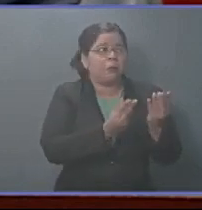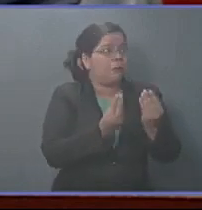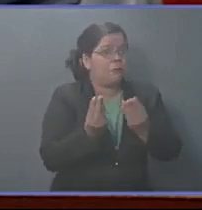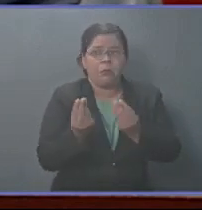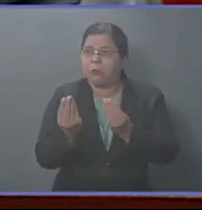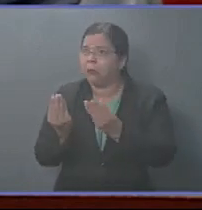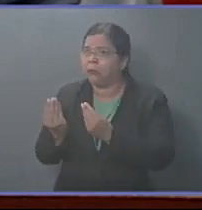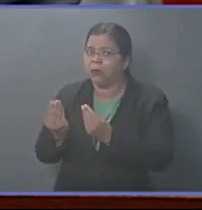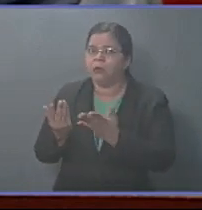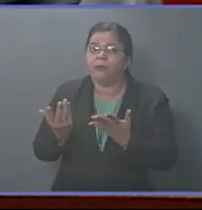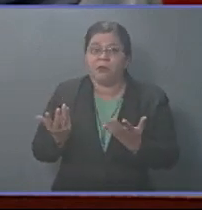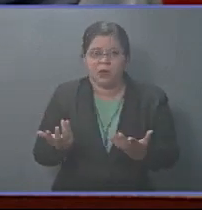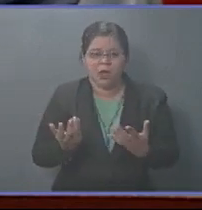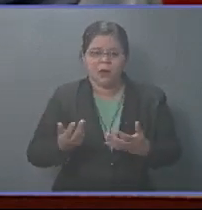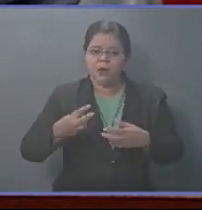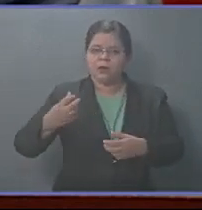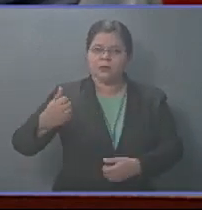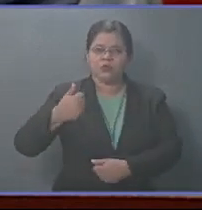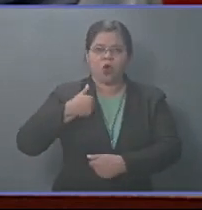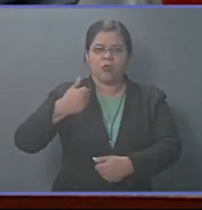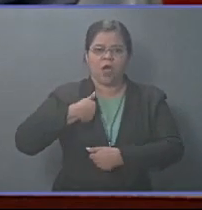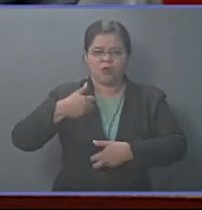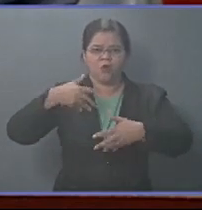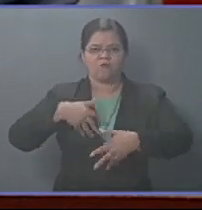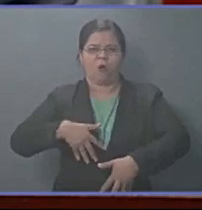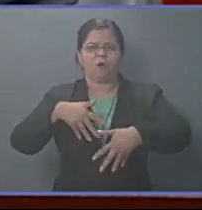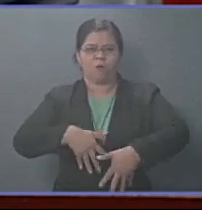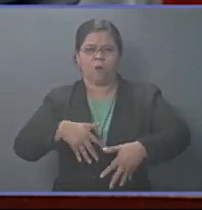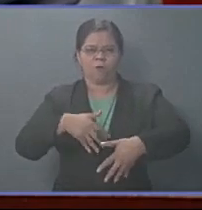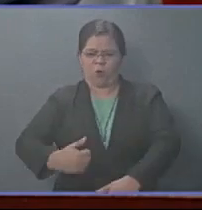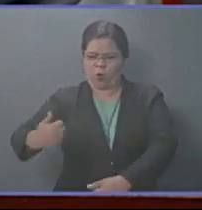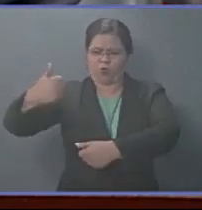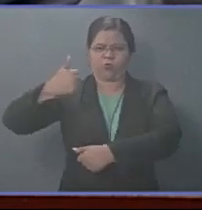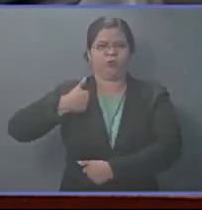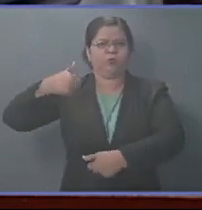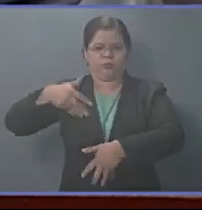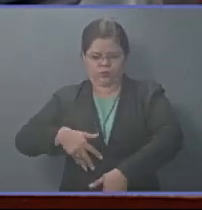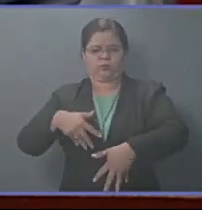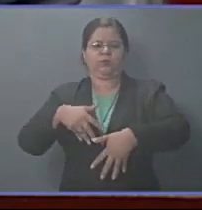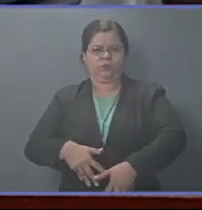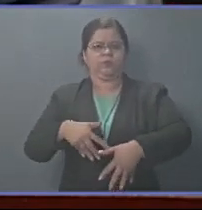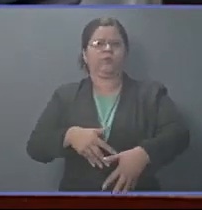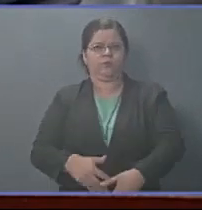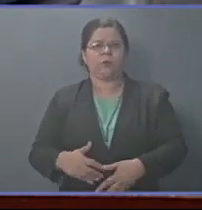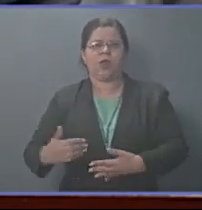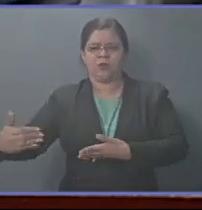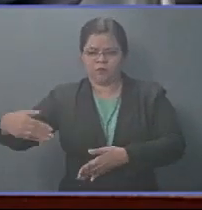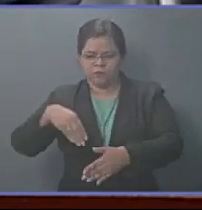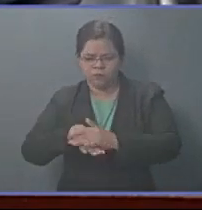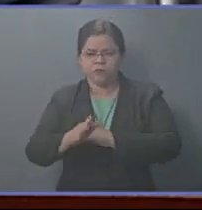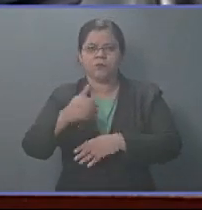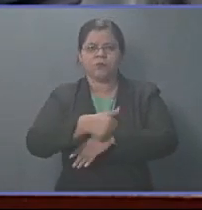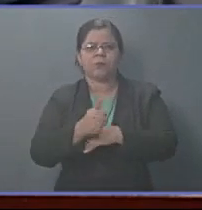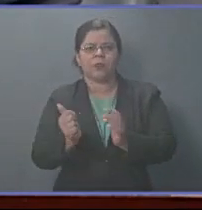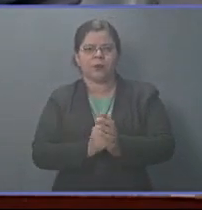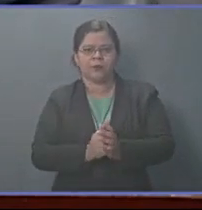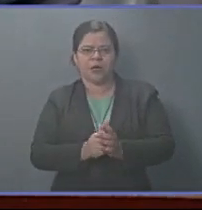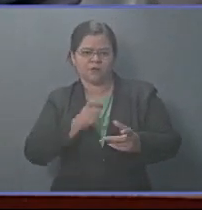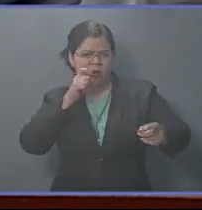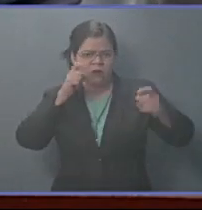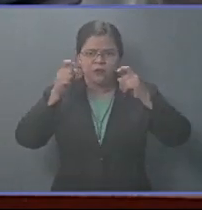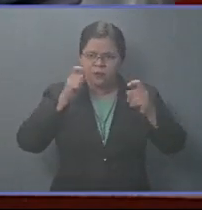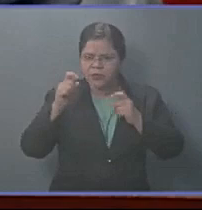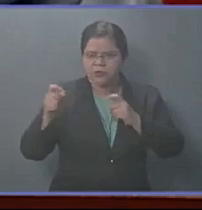mediante el ingreso de militares y policías armados de fusiles y con actitudes amenazantes expresión de violencia